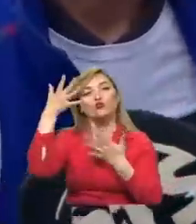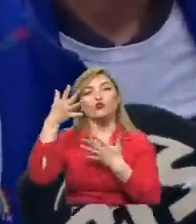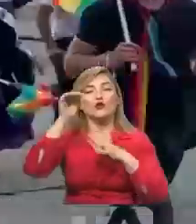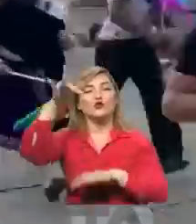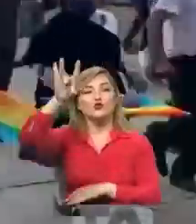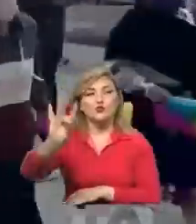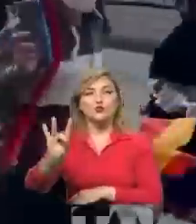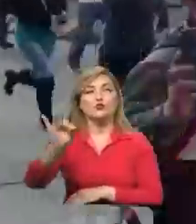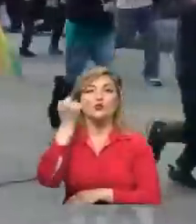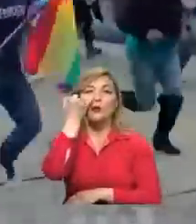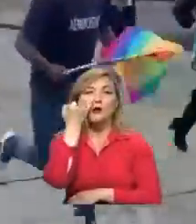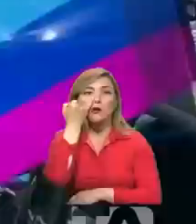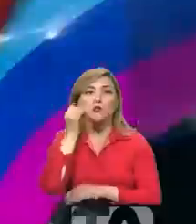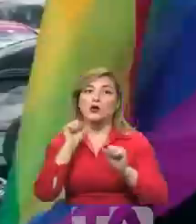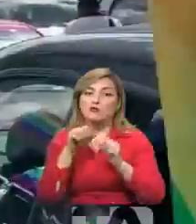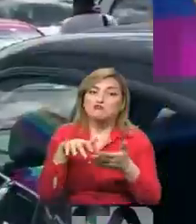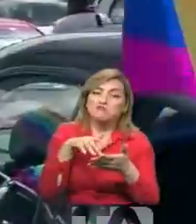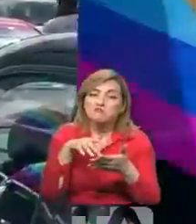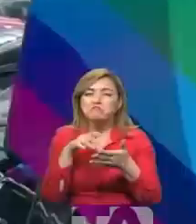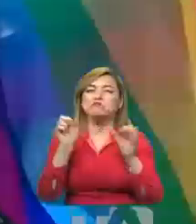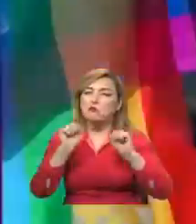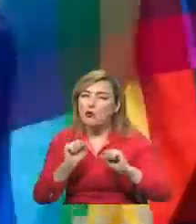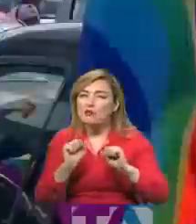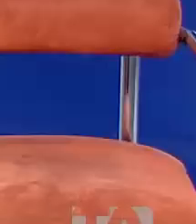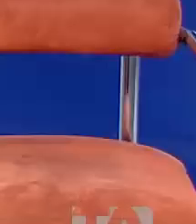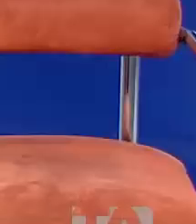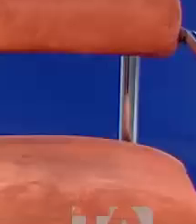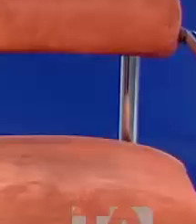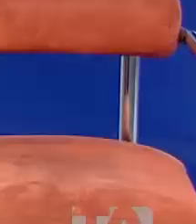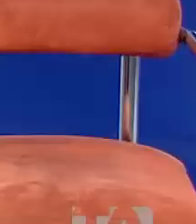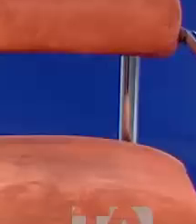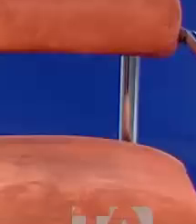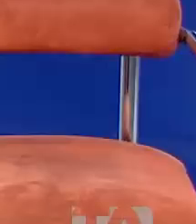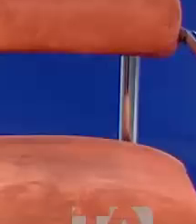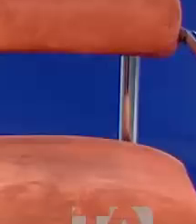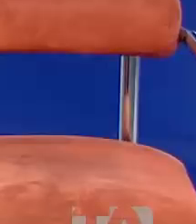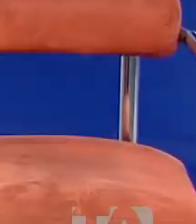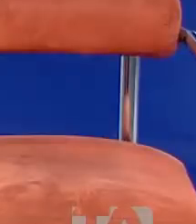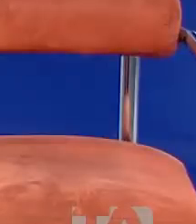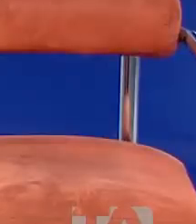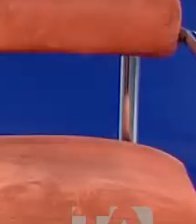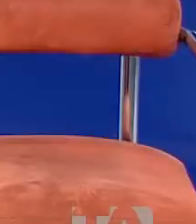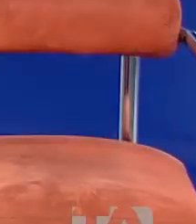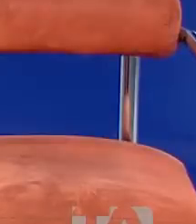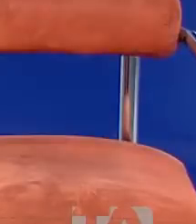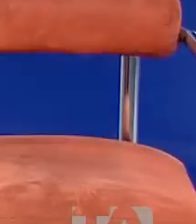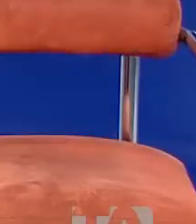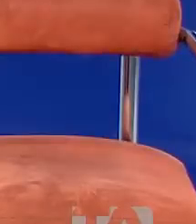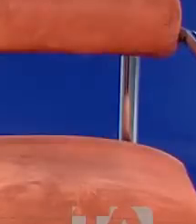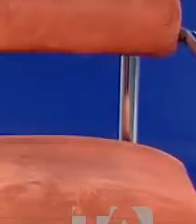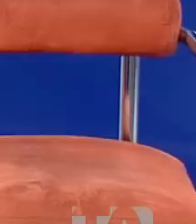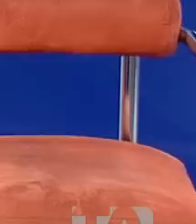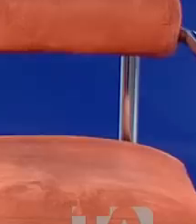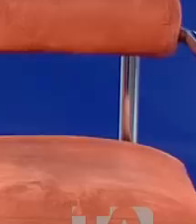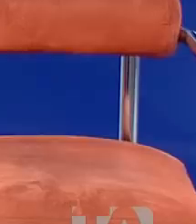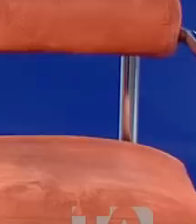opciones reales de llegar a Carondelet. Joana Ramos, 24 horas. Y vamos en este momento a revisar los